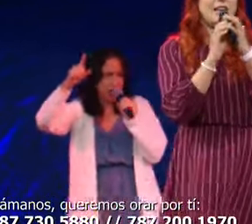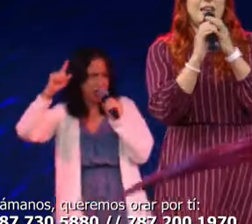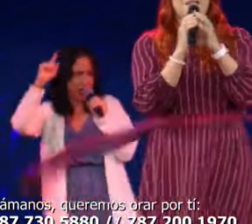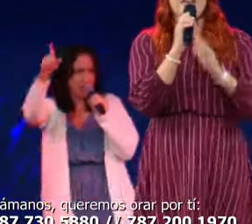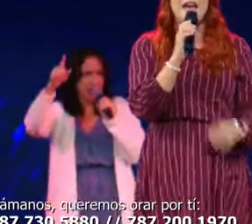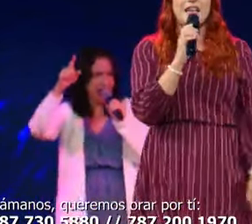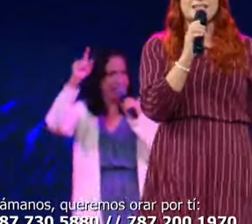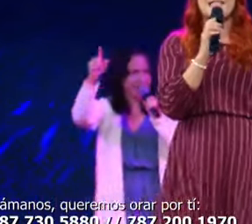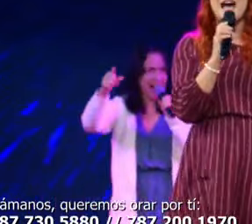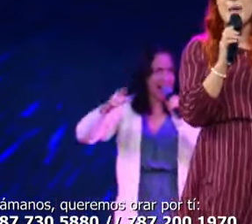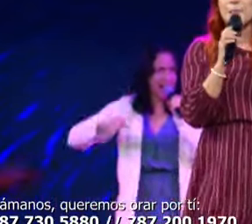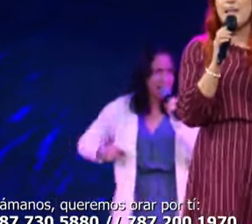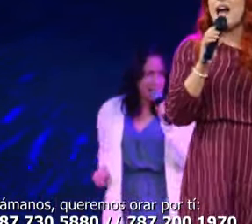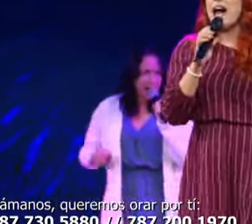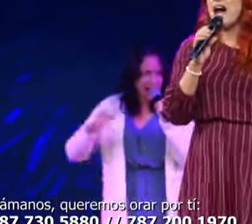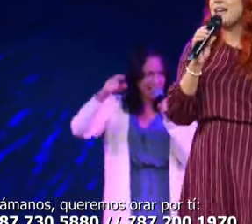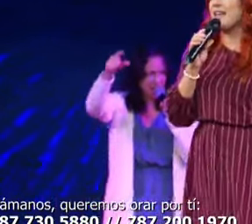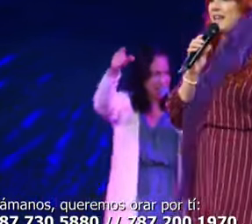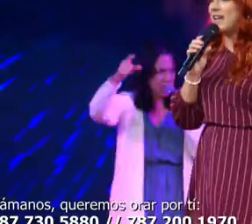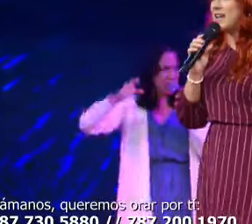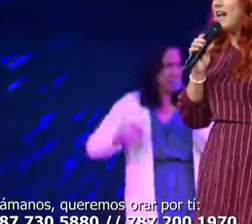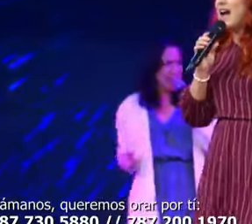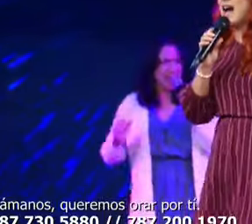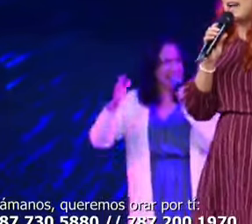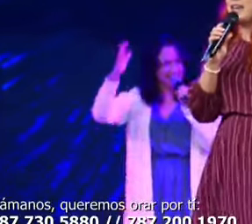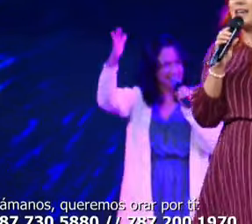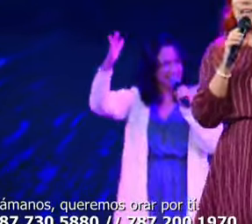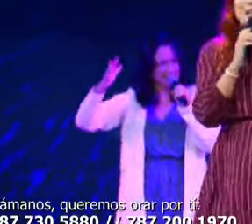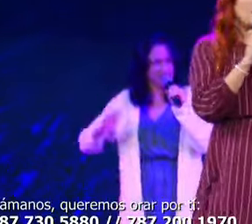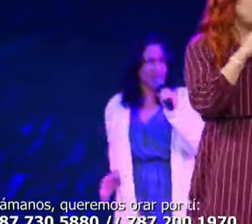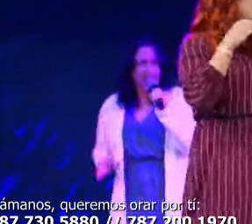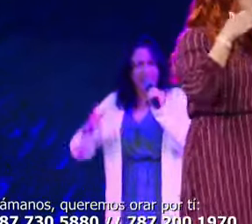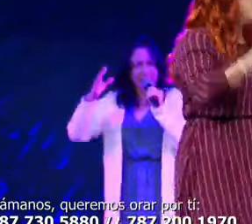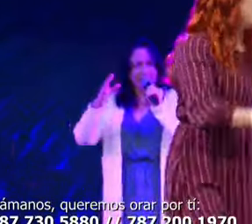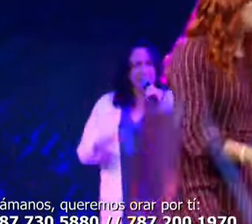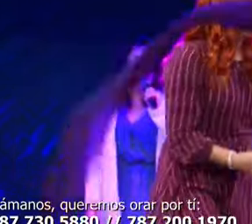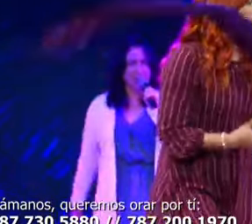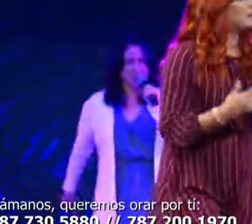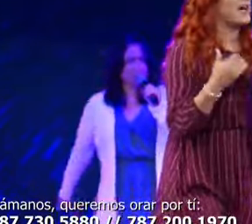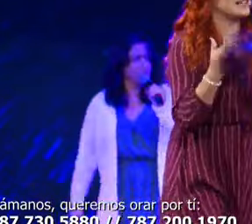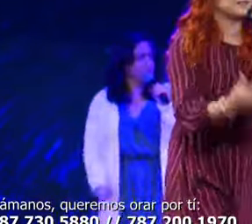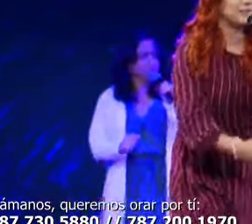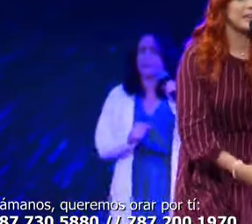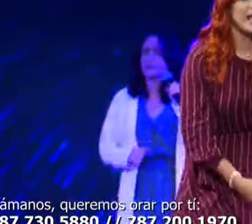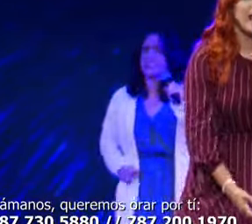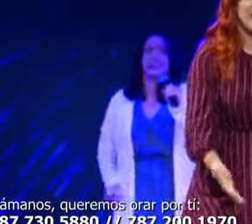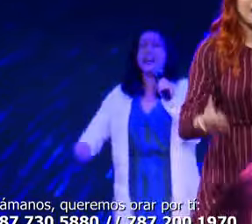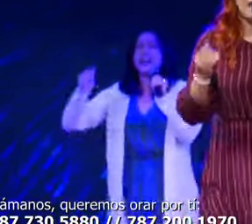Una vez más.